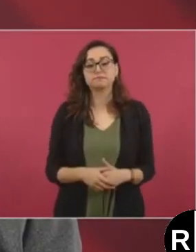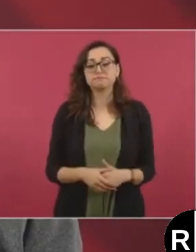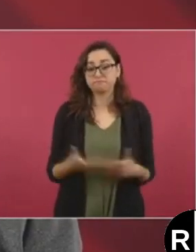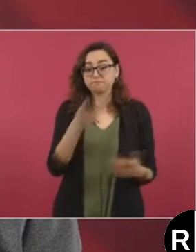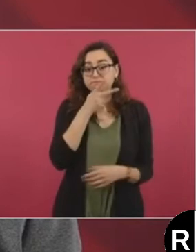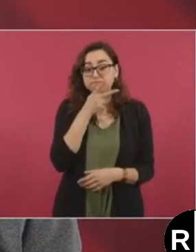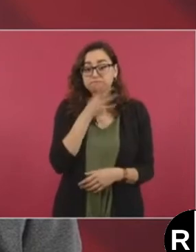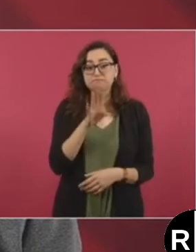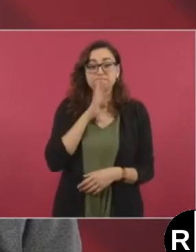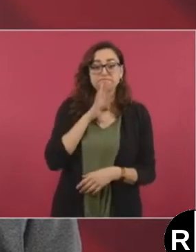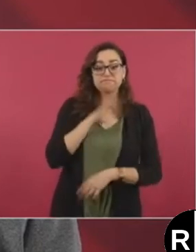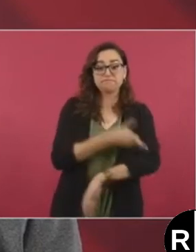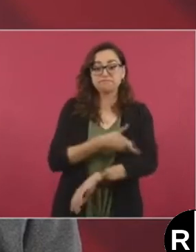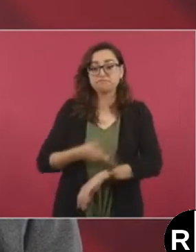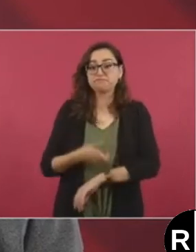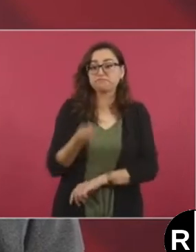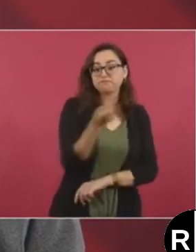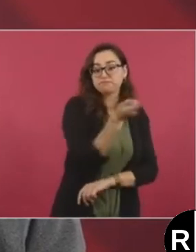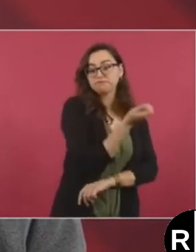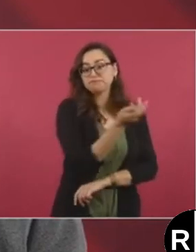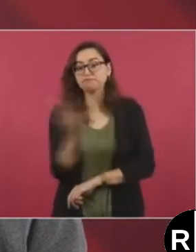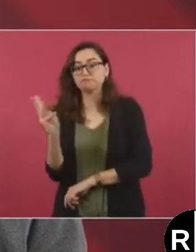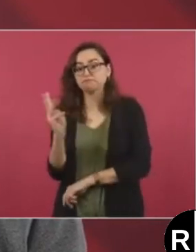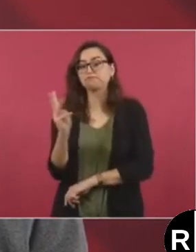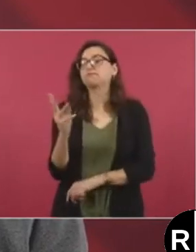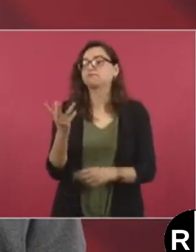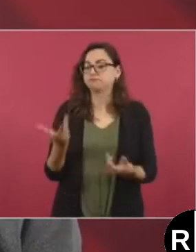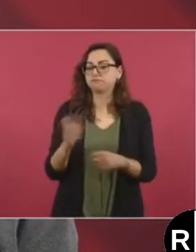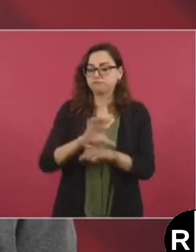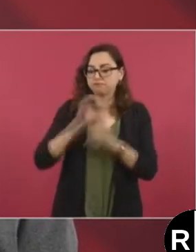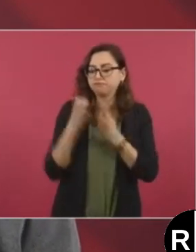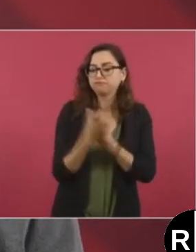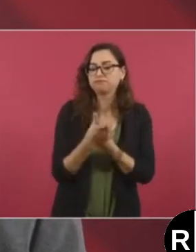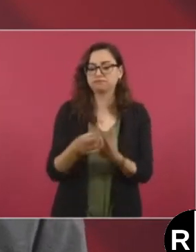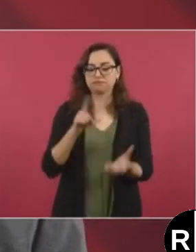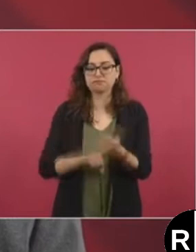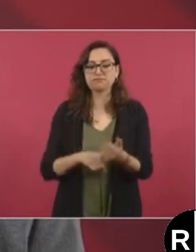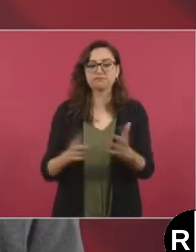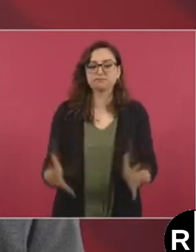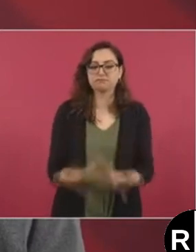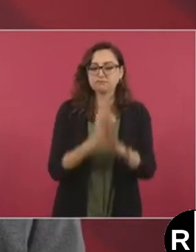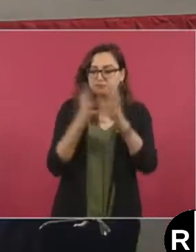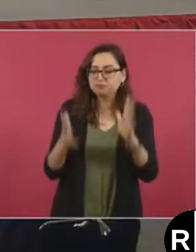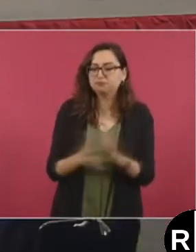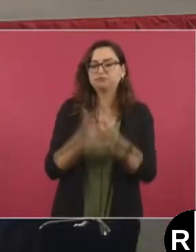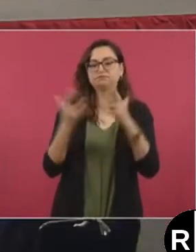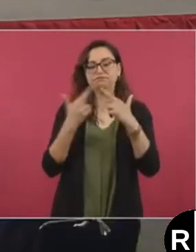tuvieron esa participación a través de los comités, a través de los tequios, cuando iban a